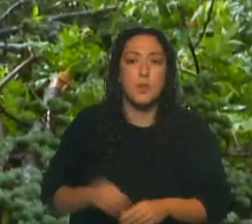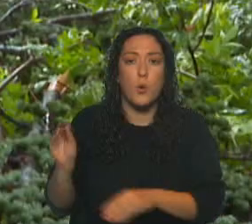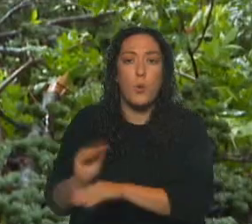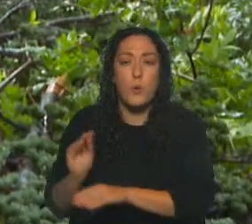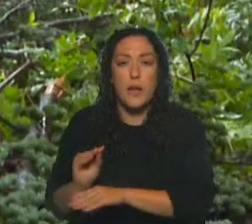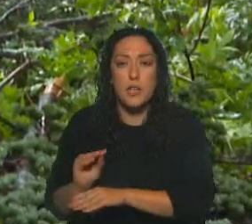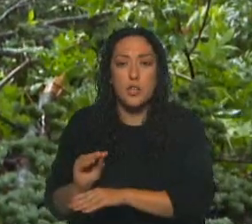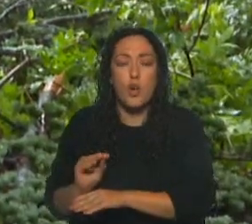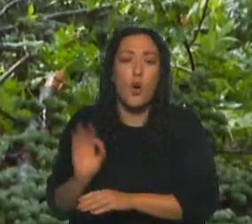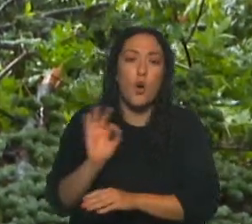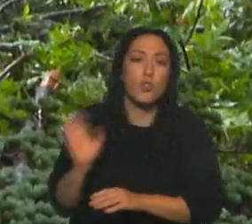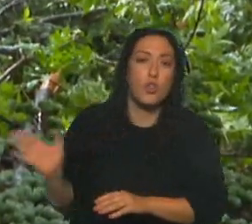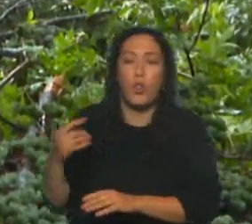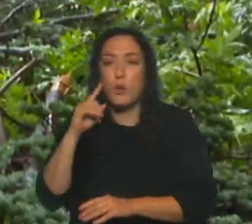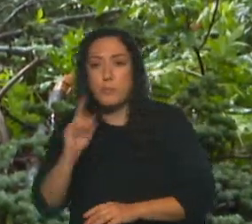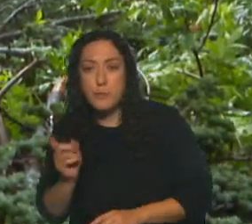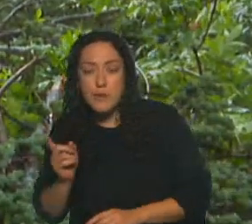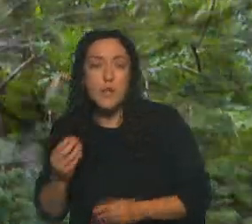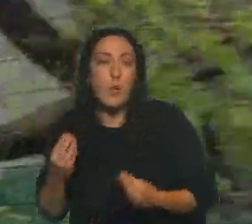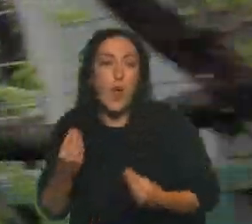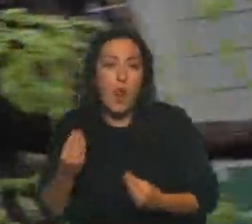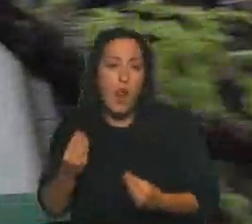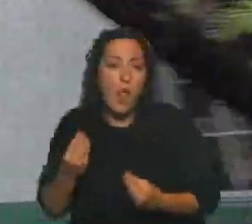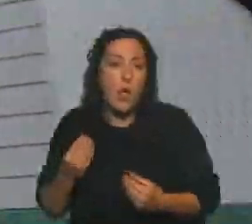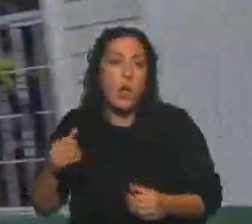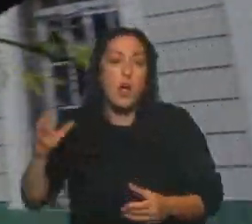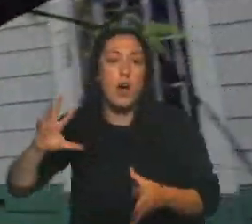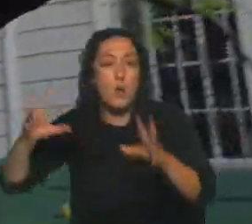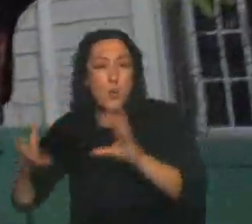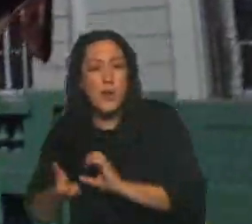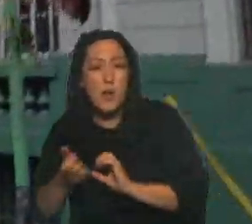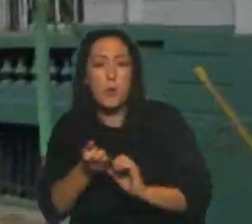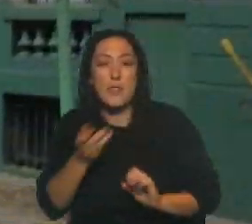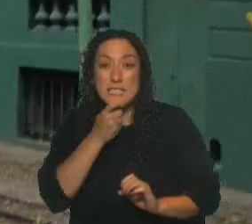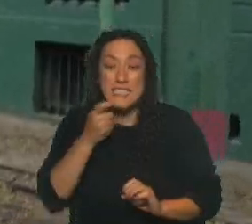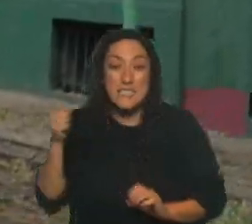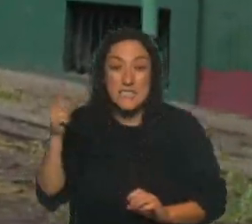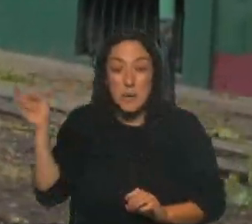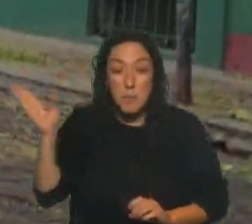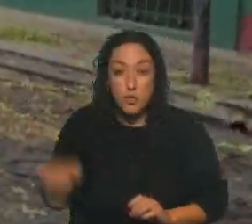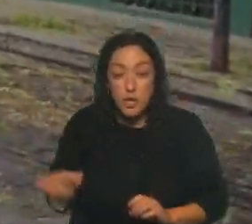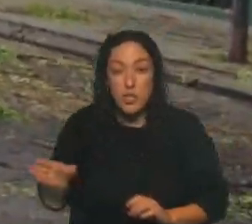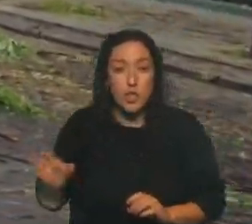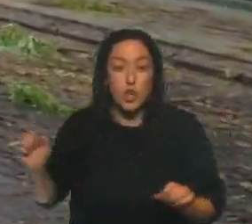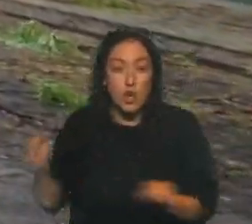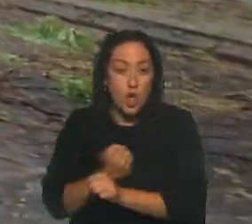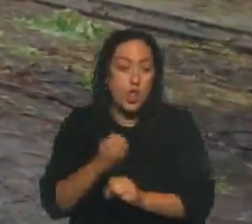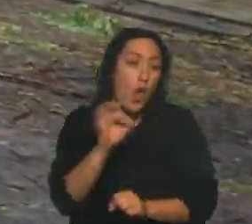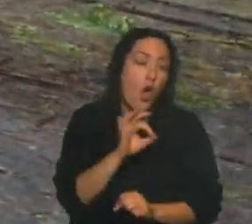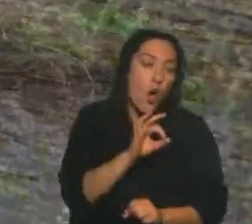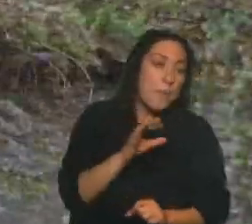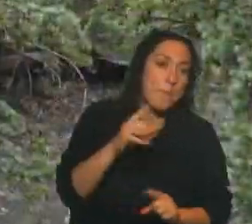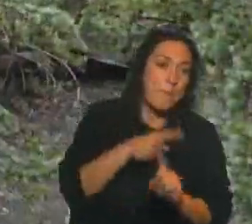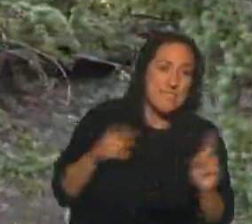completo o en el todo riesgo es la intensidad del daño, si es destrucción total o si es daño parcial. Eso se define en función